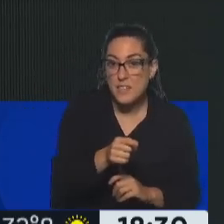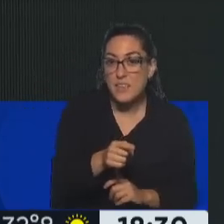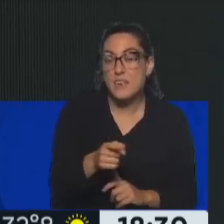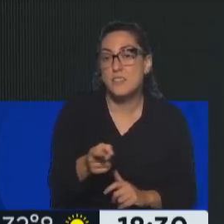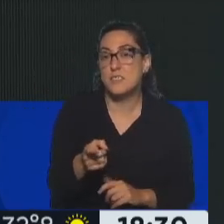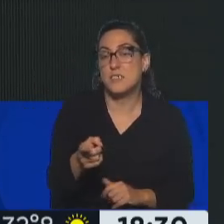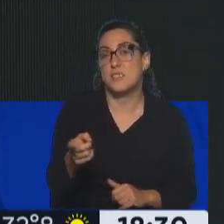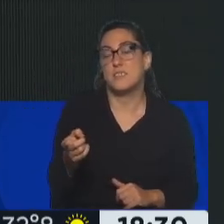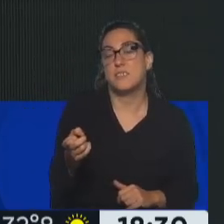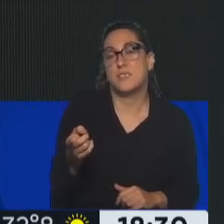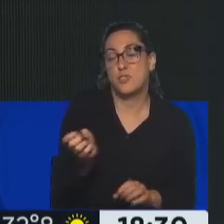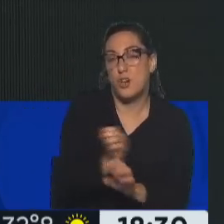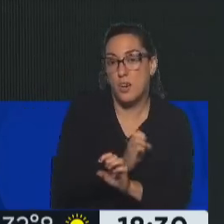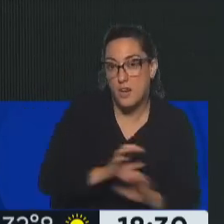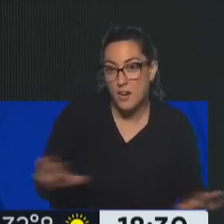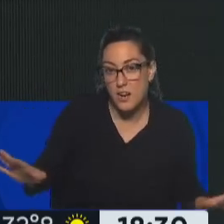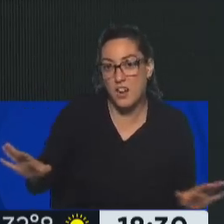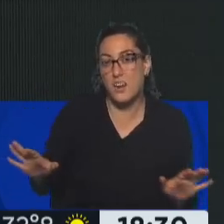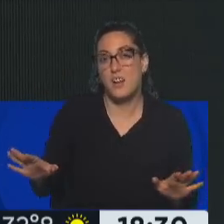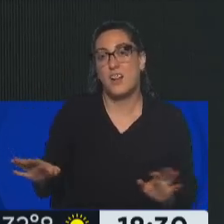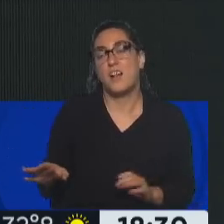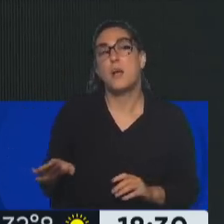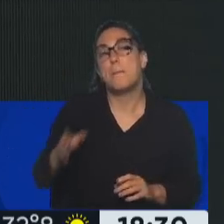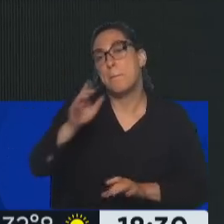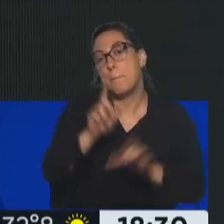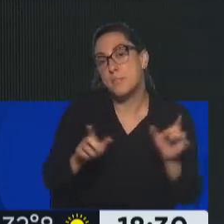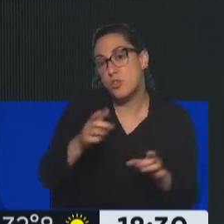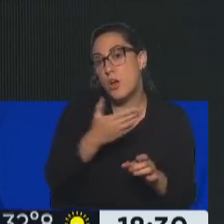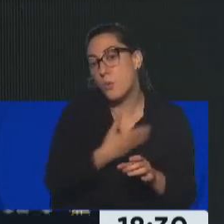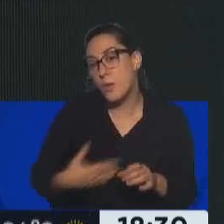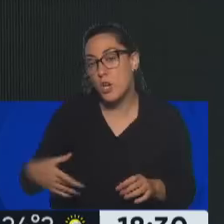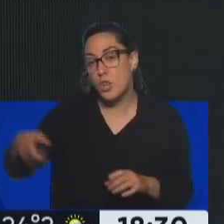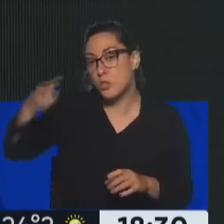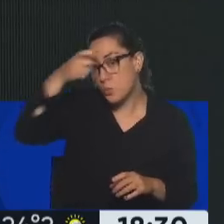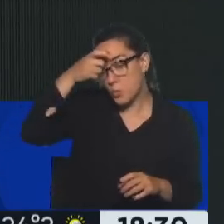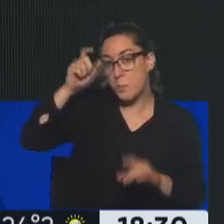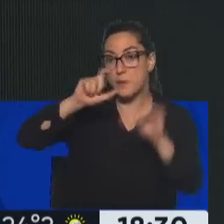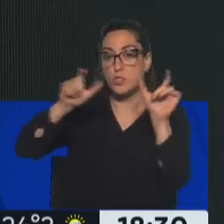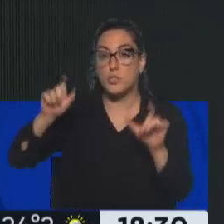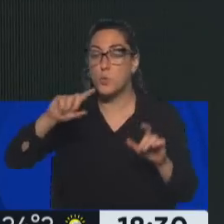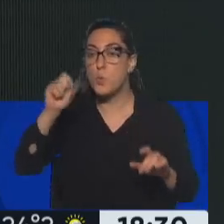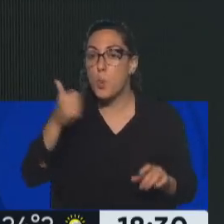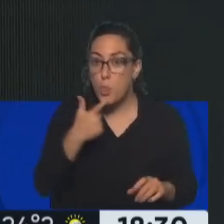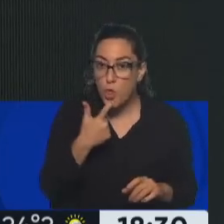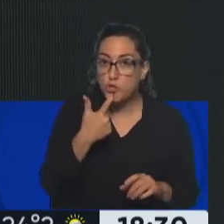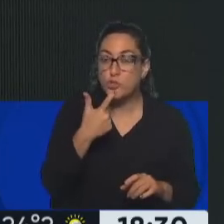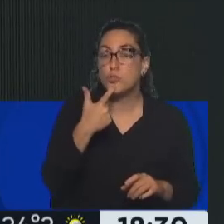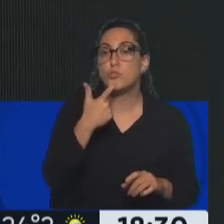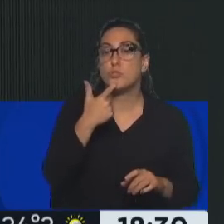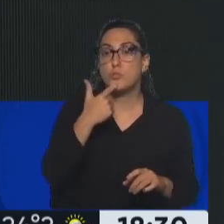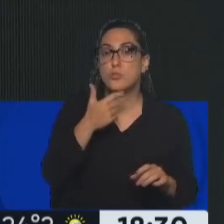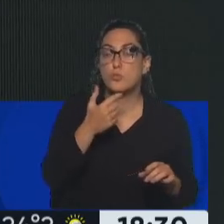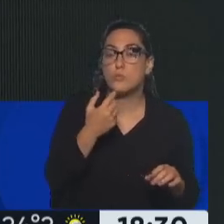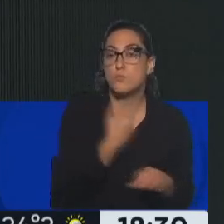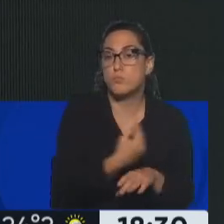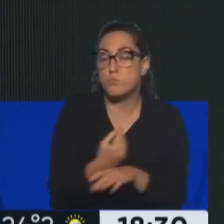sumamente grave y a los ojos del gobierno turco los kurdos tanto actores políticos kurdos dentro